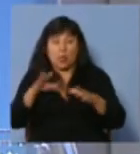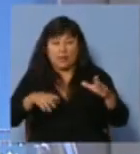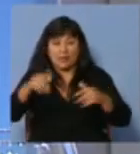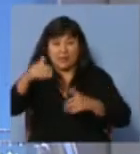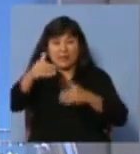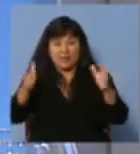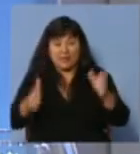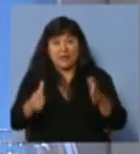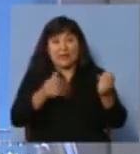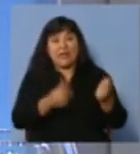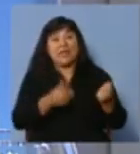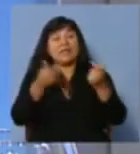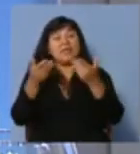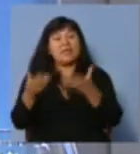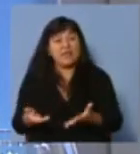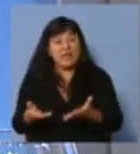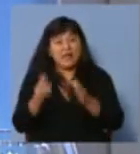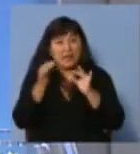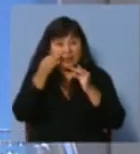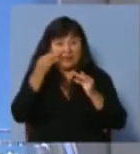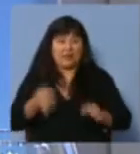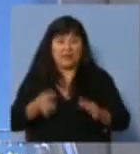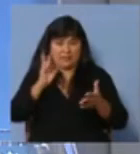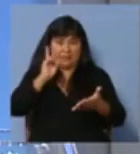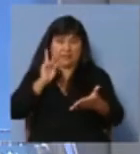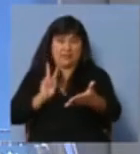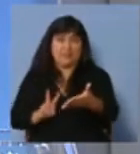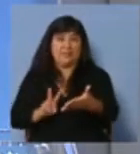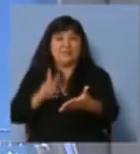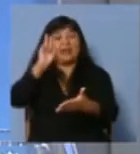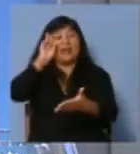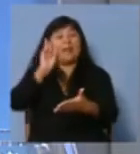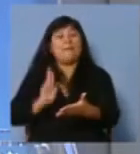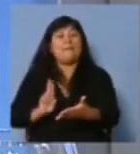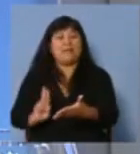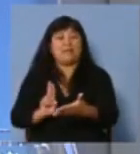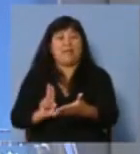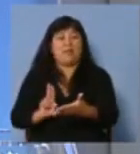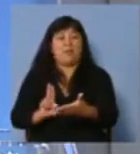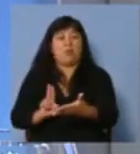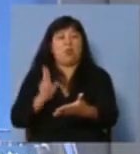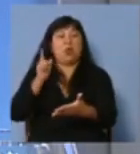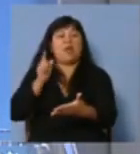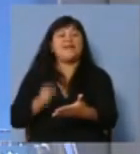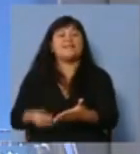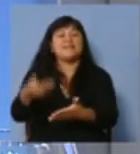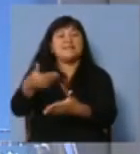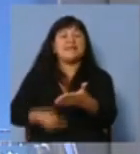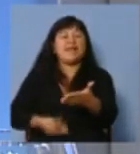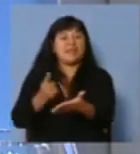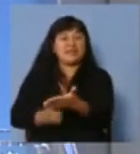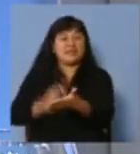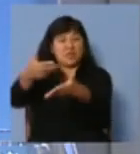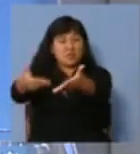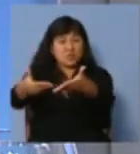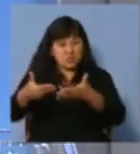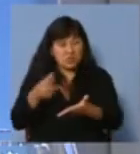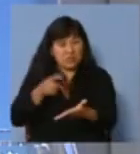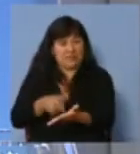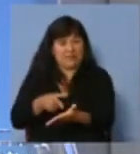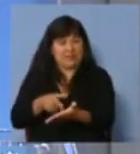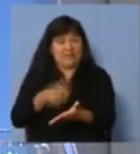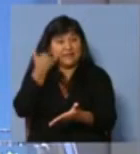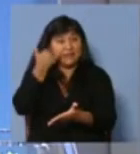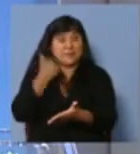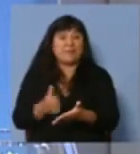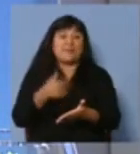entonces cuando eso vemos respetamos esa decisión de la justicia civil y decimos expresamente que sería en